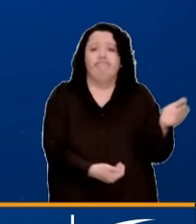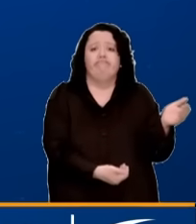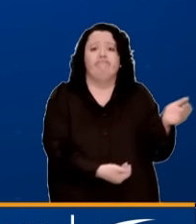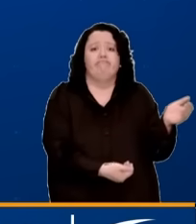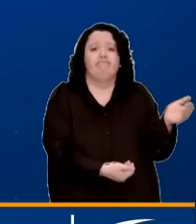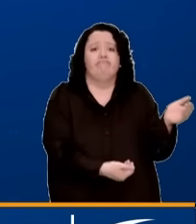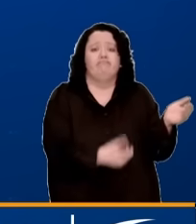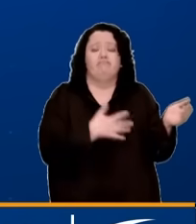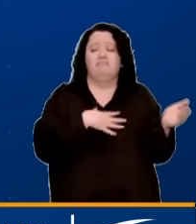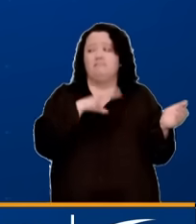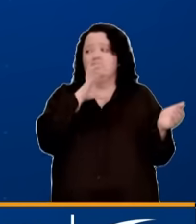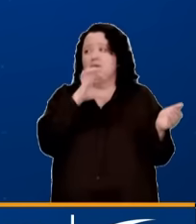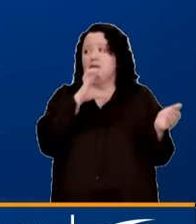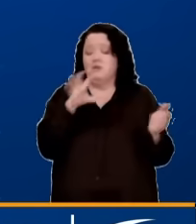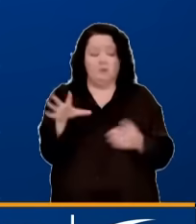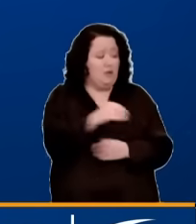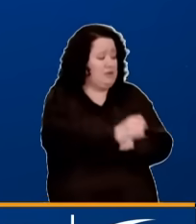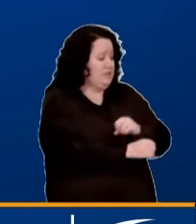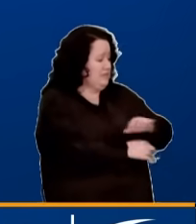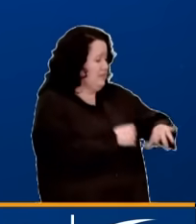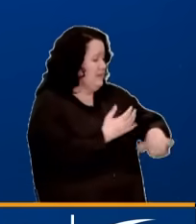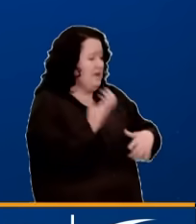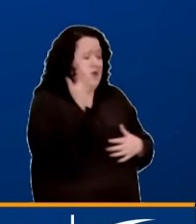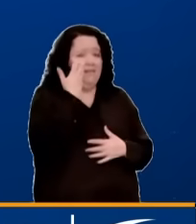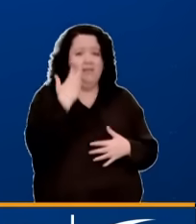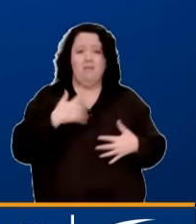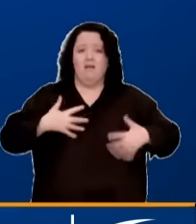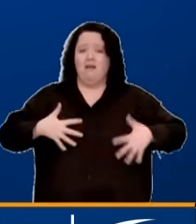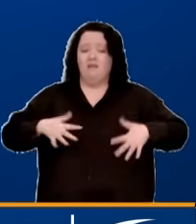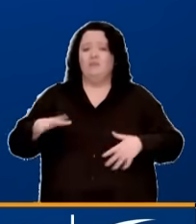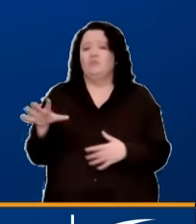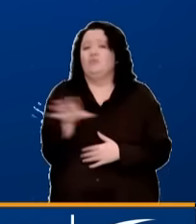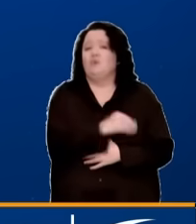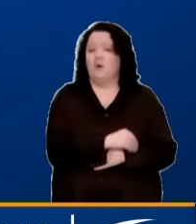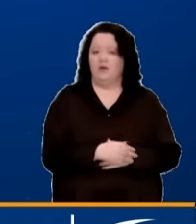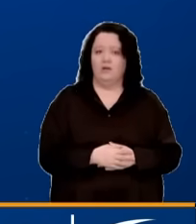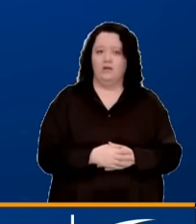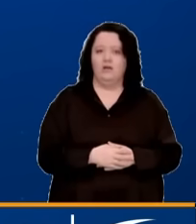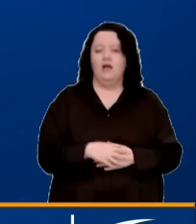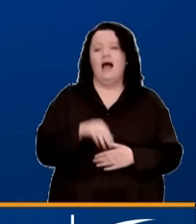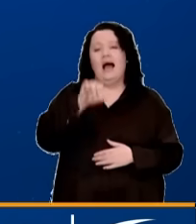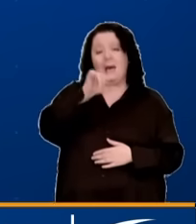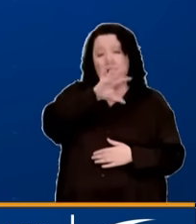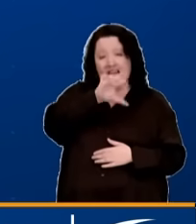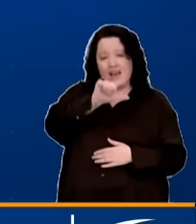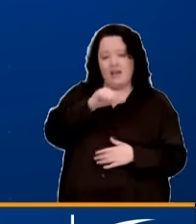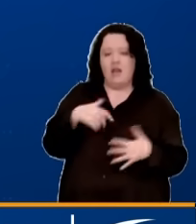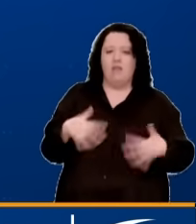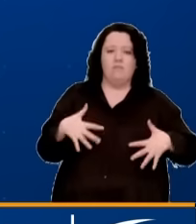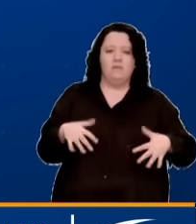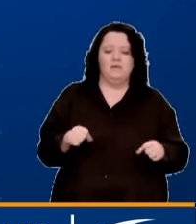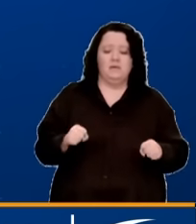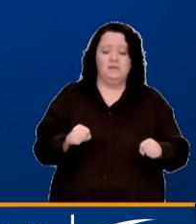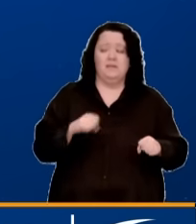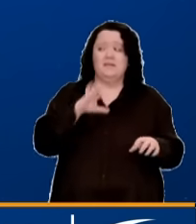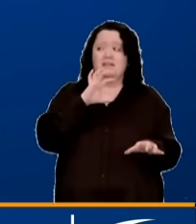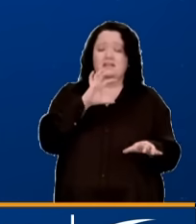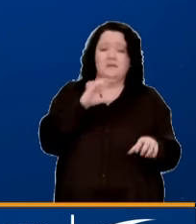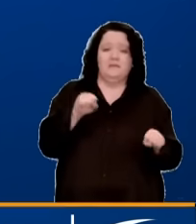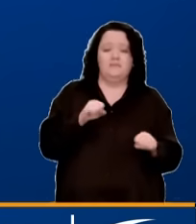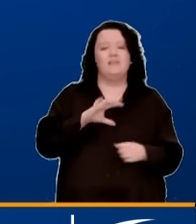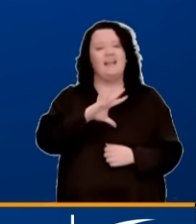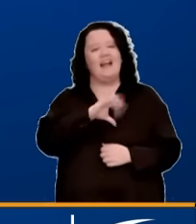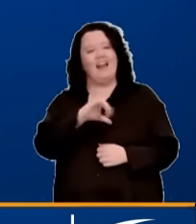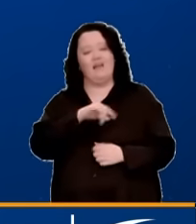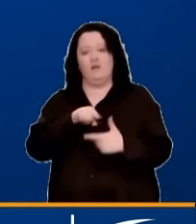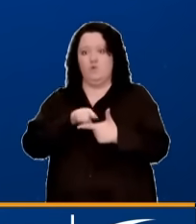Todos mis perritos están alborotados, enfermos de los nervios. Está muy nerviosa y ella tiembla y llora. En Cali la cifra